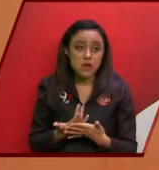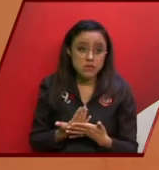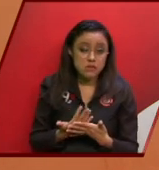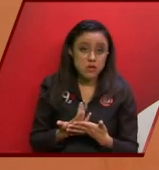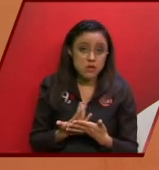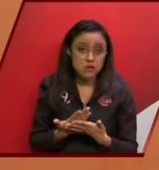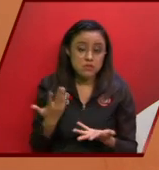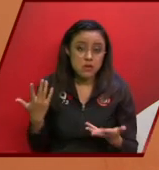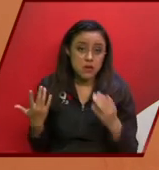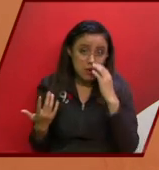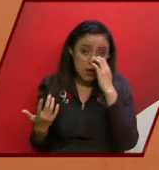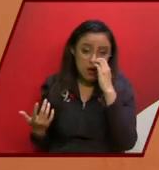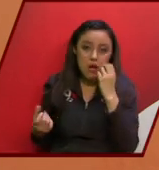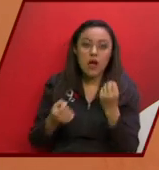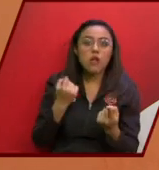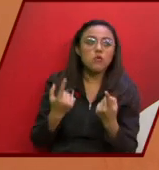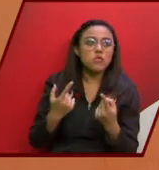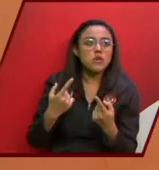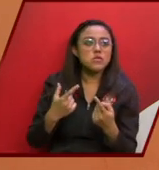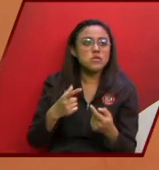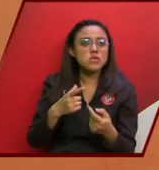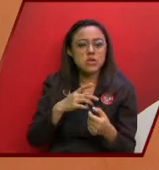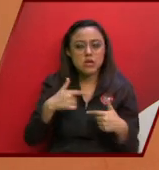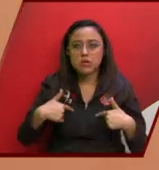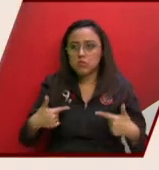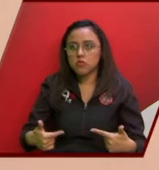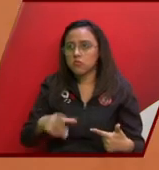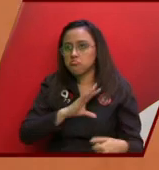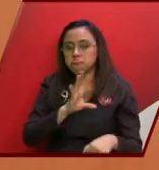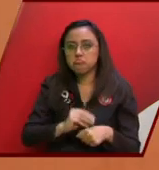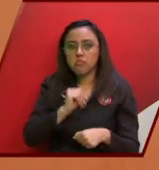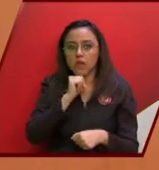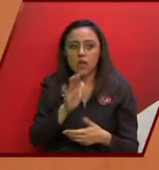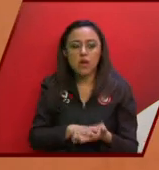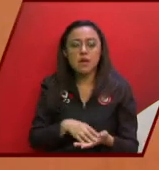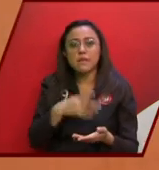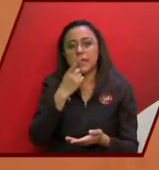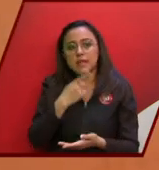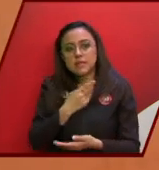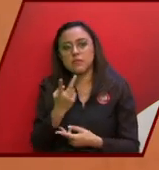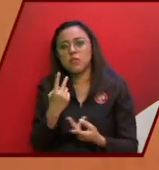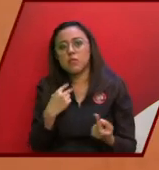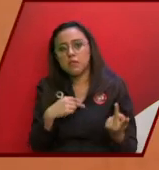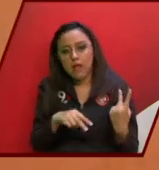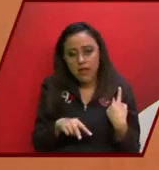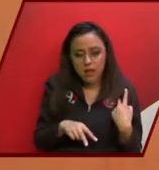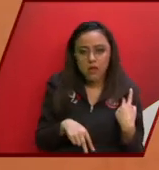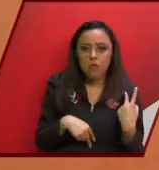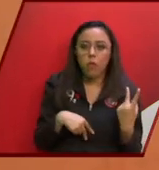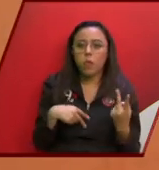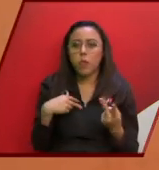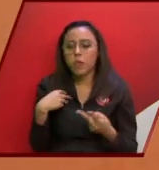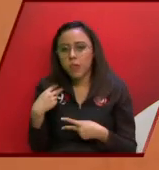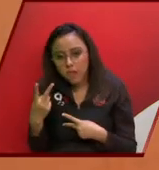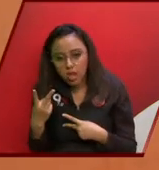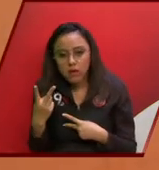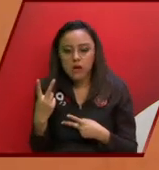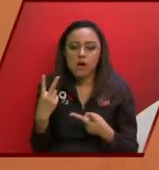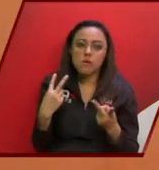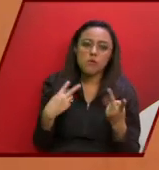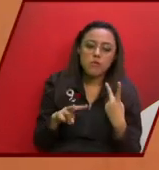titulación. Hay generaciones completas que no han sacado su titulación. Los traían a puras vueltas, diciéndoles que